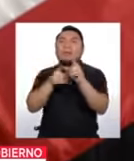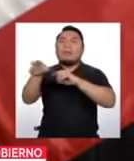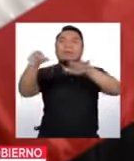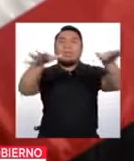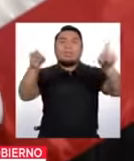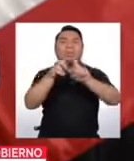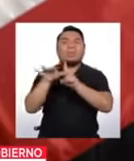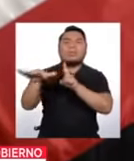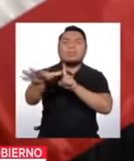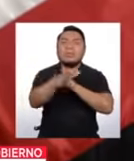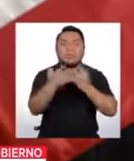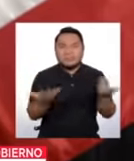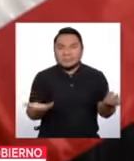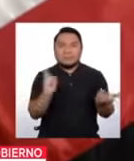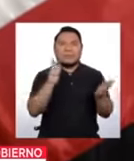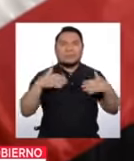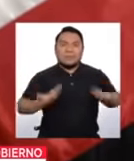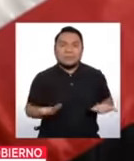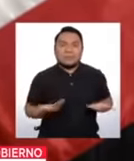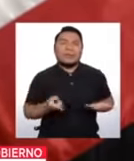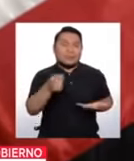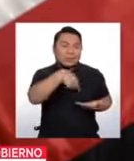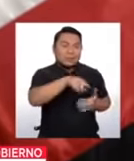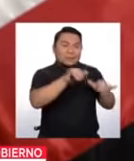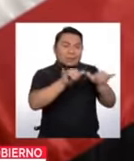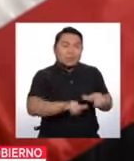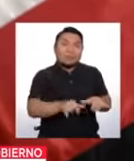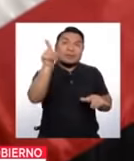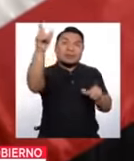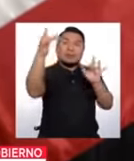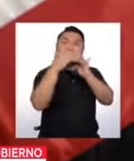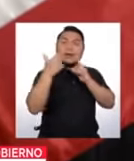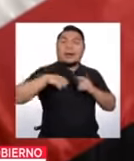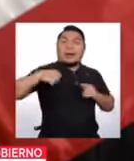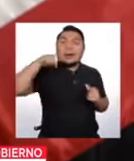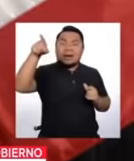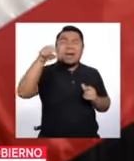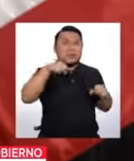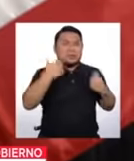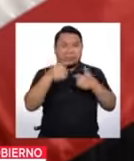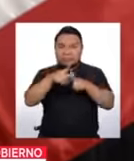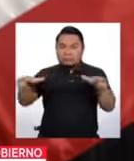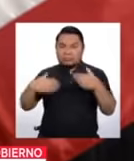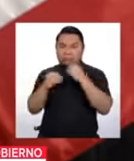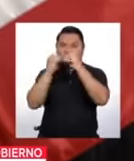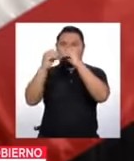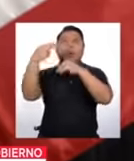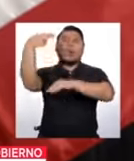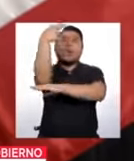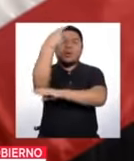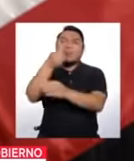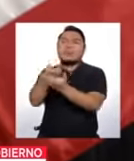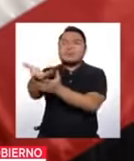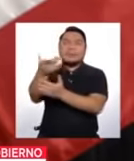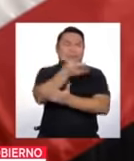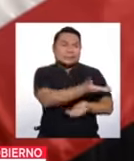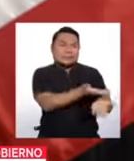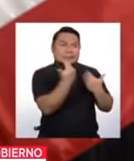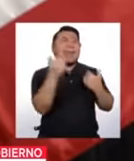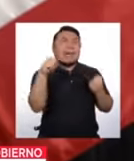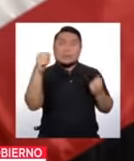genere el riesgo de contagio, ¿no? Puede haber ciudades que estén manejando muy bien esta enfermedad y entonces llega gente